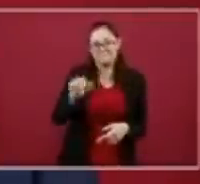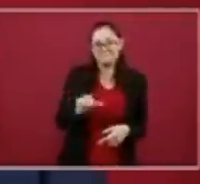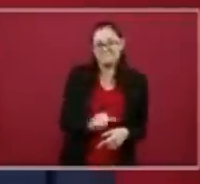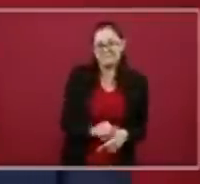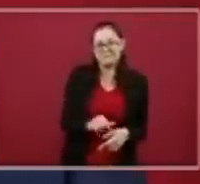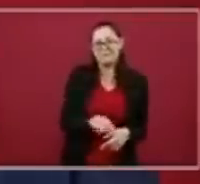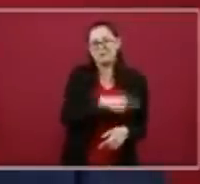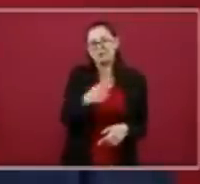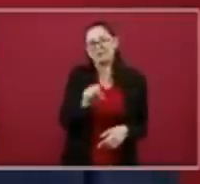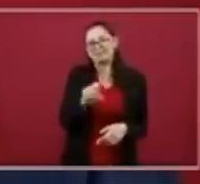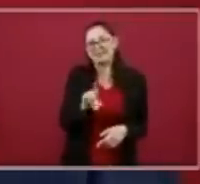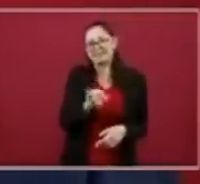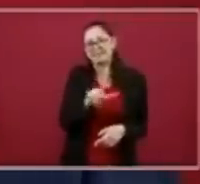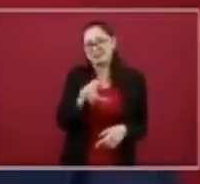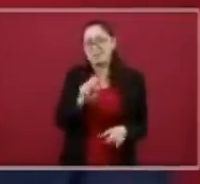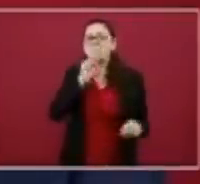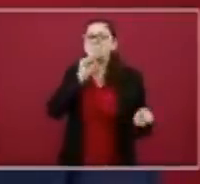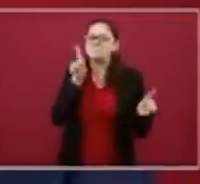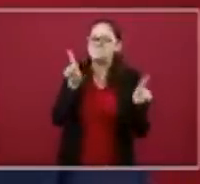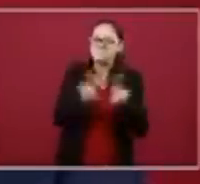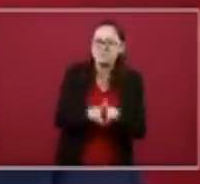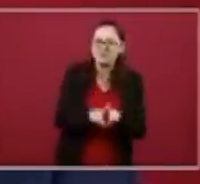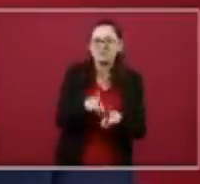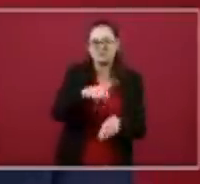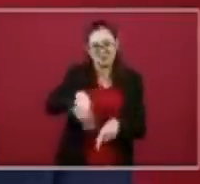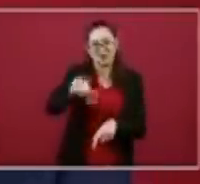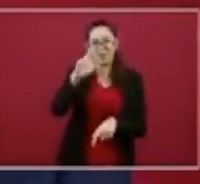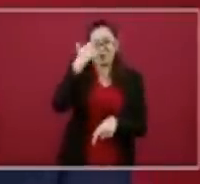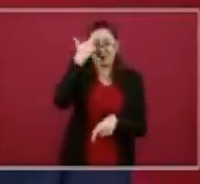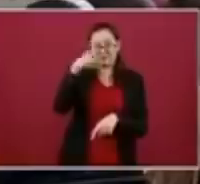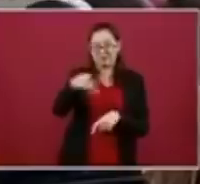mismo. Acuérdense del FOA PROA.